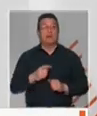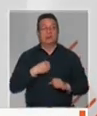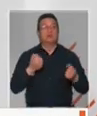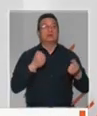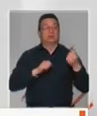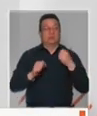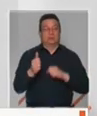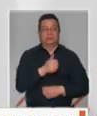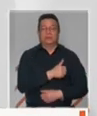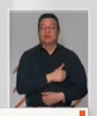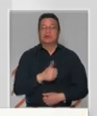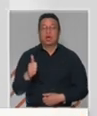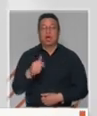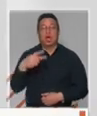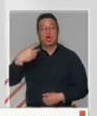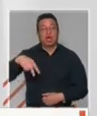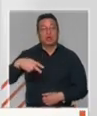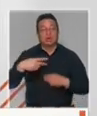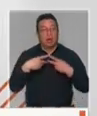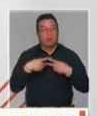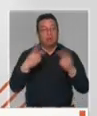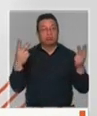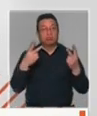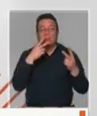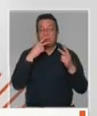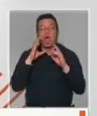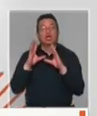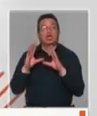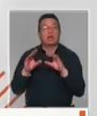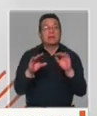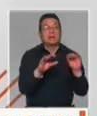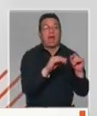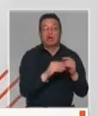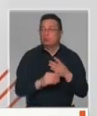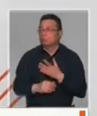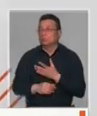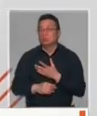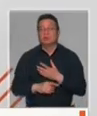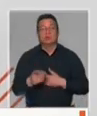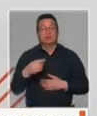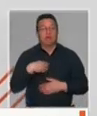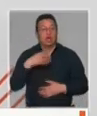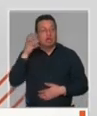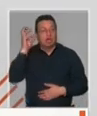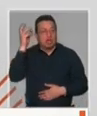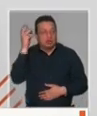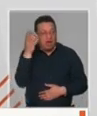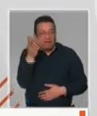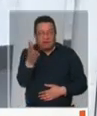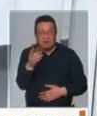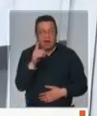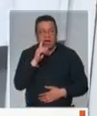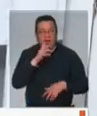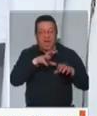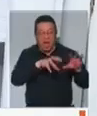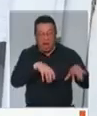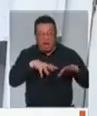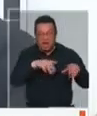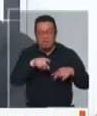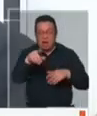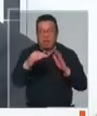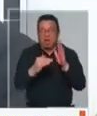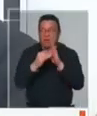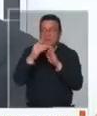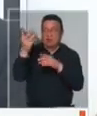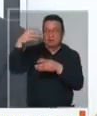si cuando la noticia surgió, estos eran los comentarios de vecinos. No teníamos idea de que había animal exótico en el